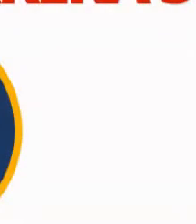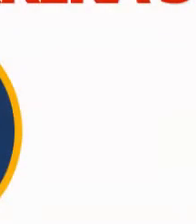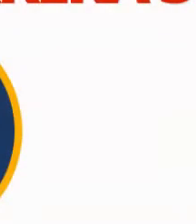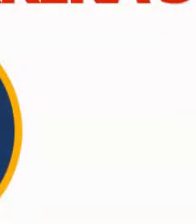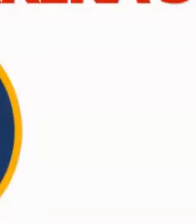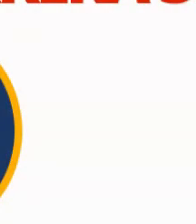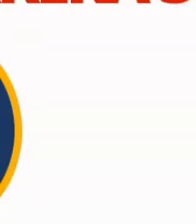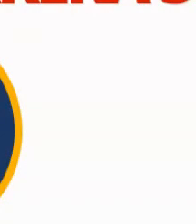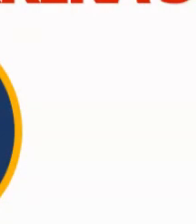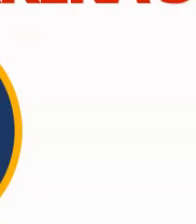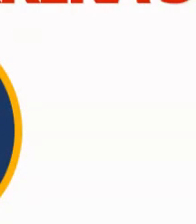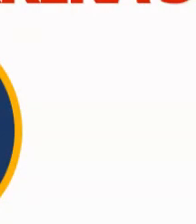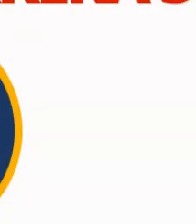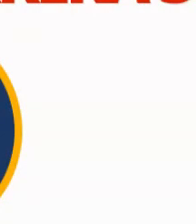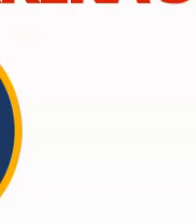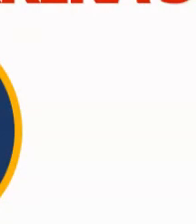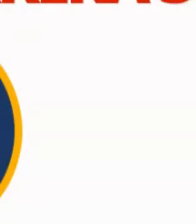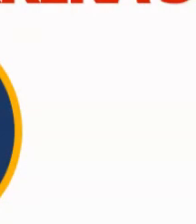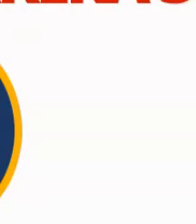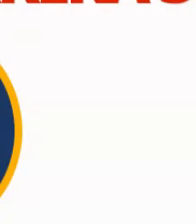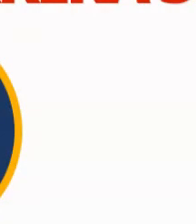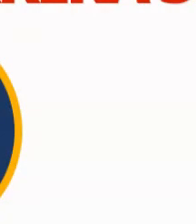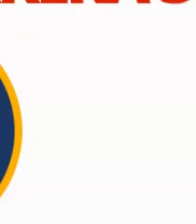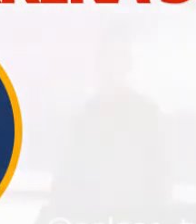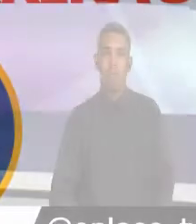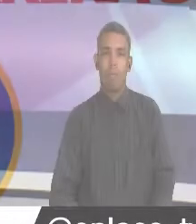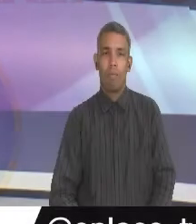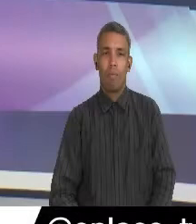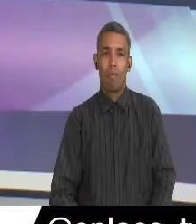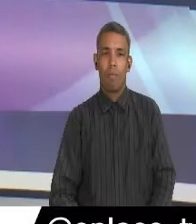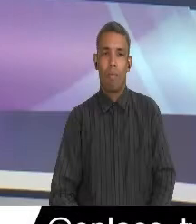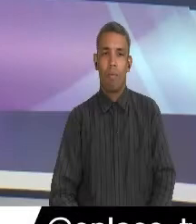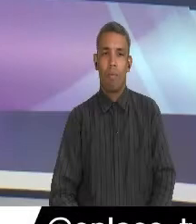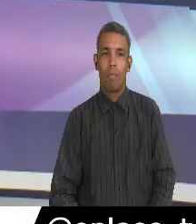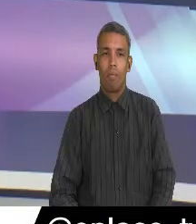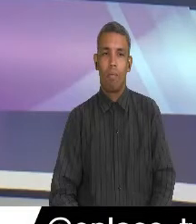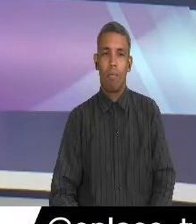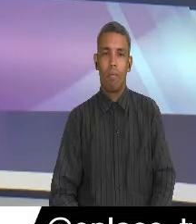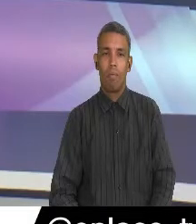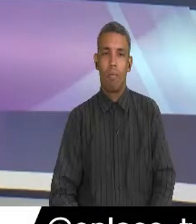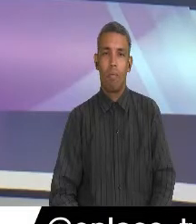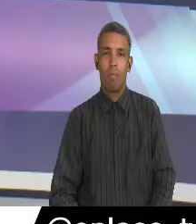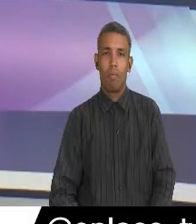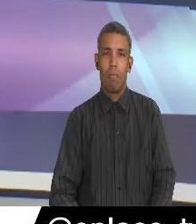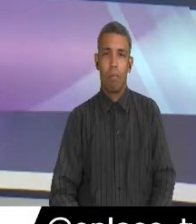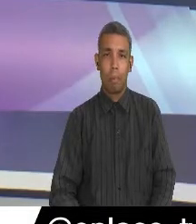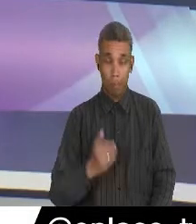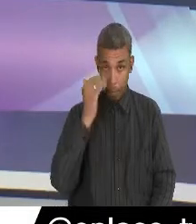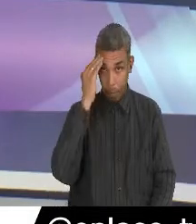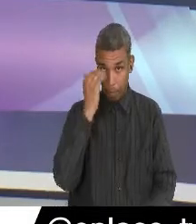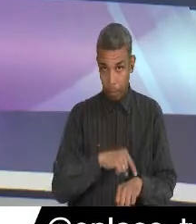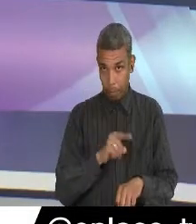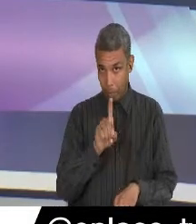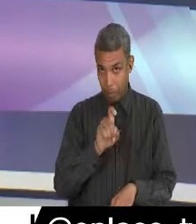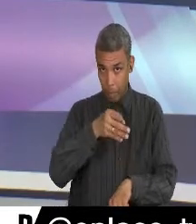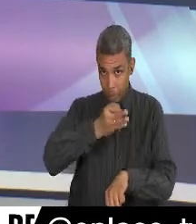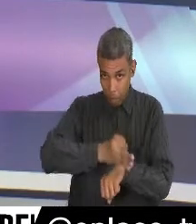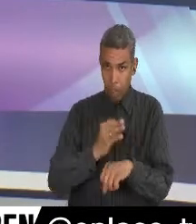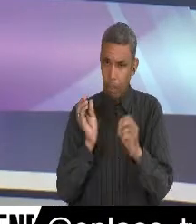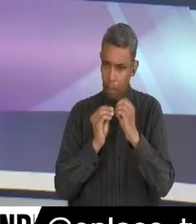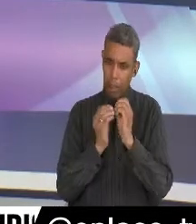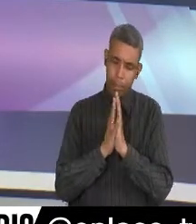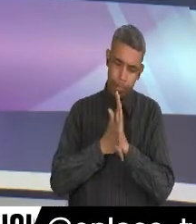tu vida, ahora también en su nueva sede en la avenida 36. Como siempre, tenemos una cita a las 6:00 de la tarde con todo lo que